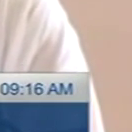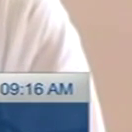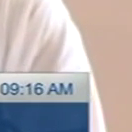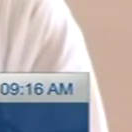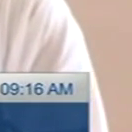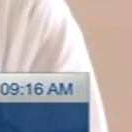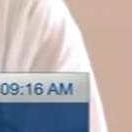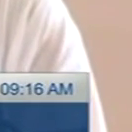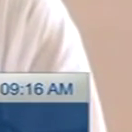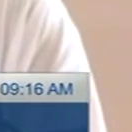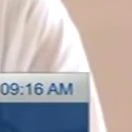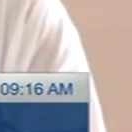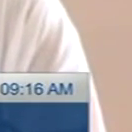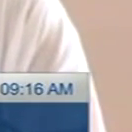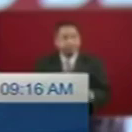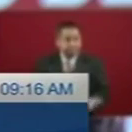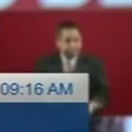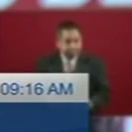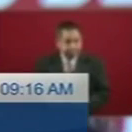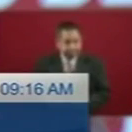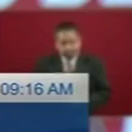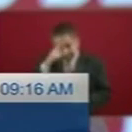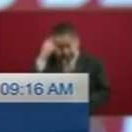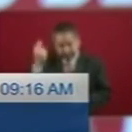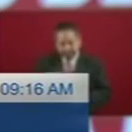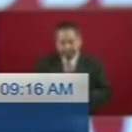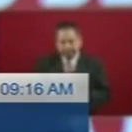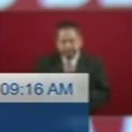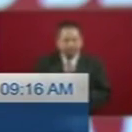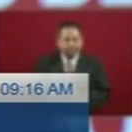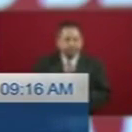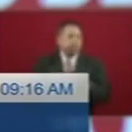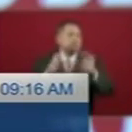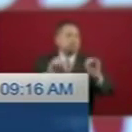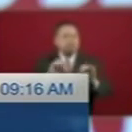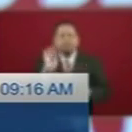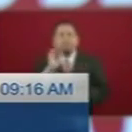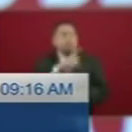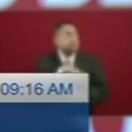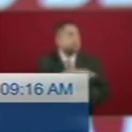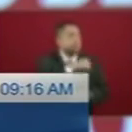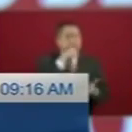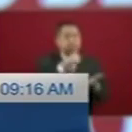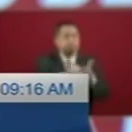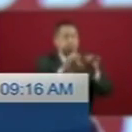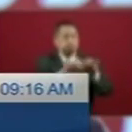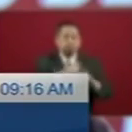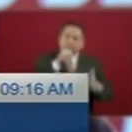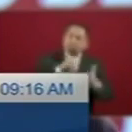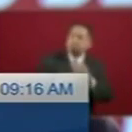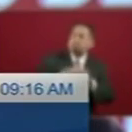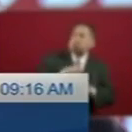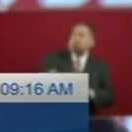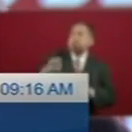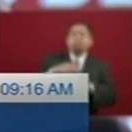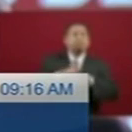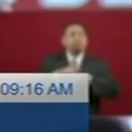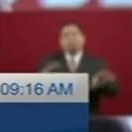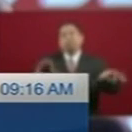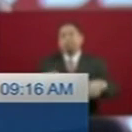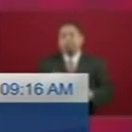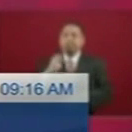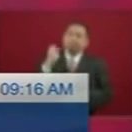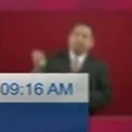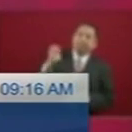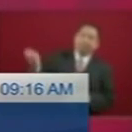públicamente hoy en el enlutado Veracruz para conmemorar la invasión estadounidense de 1914. Si bien con